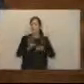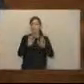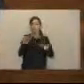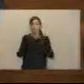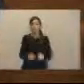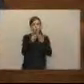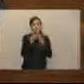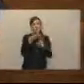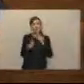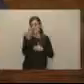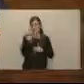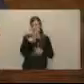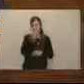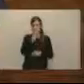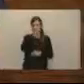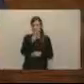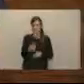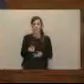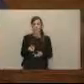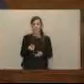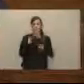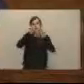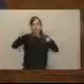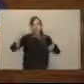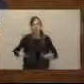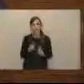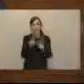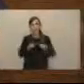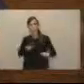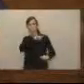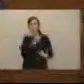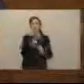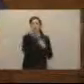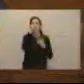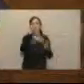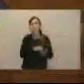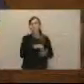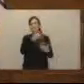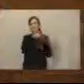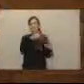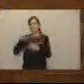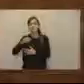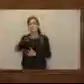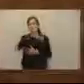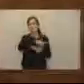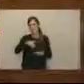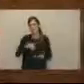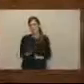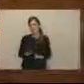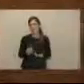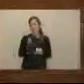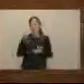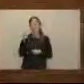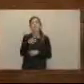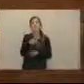ayer, se lo voy a recordar ahora. Miren, un desfase presupuestario de 2.700 millones. Vayan echando la cuenta. Una deuda con la seguridad